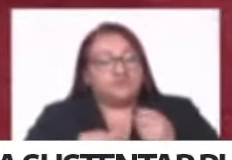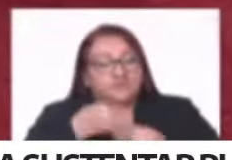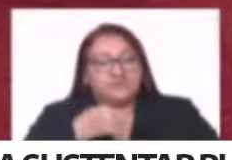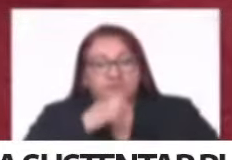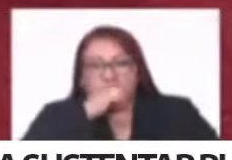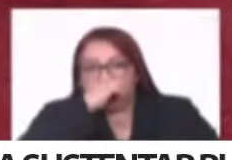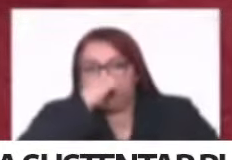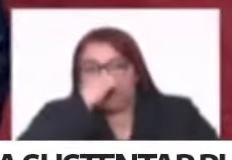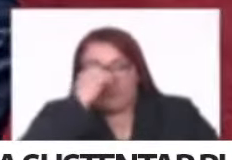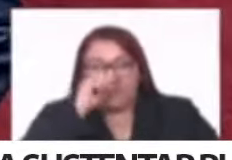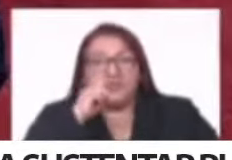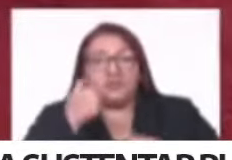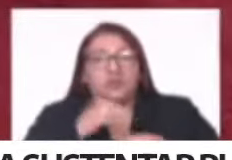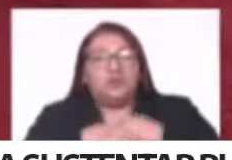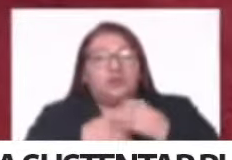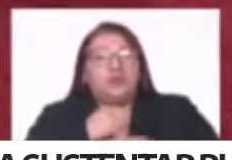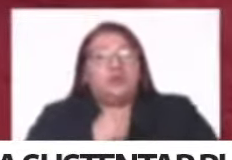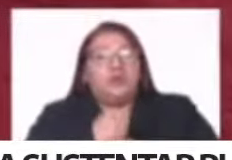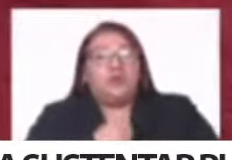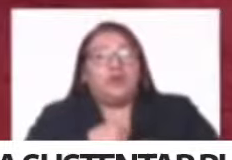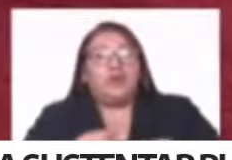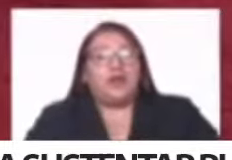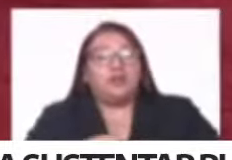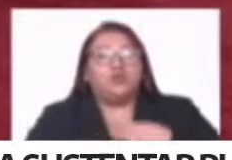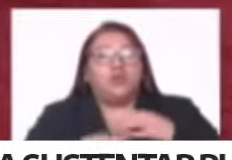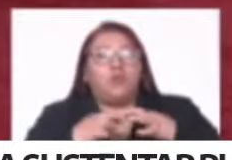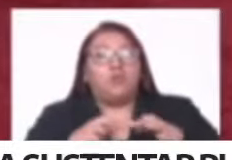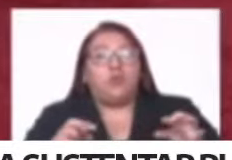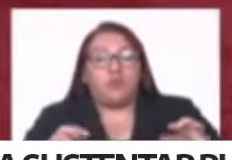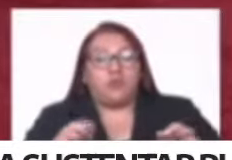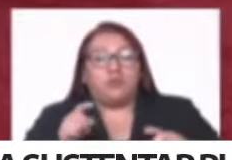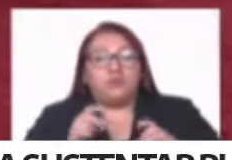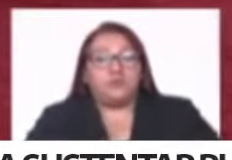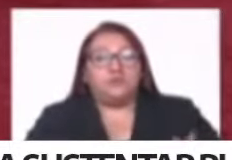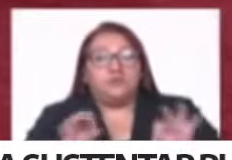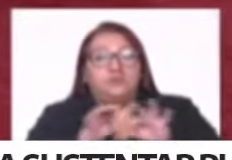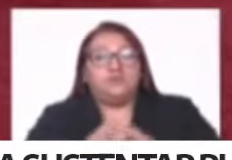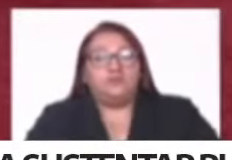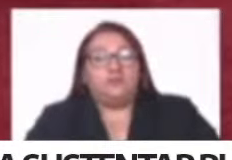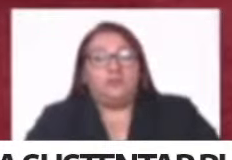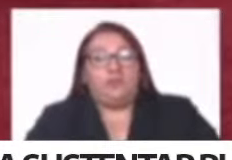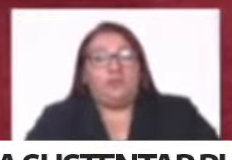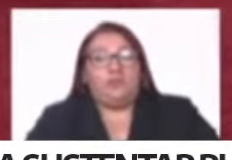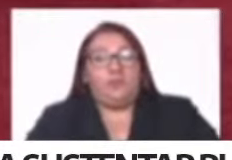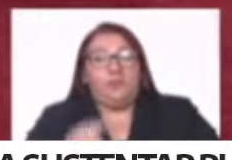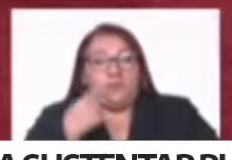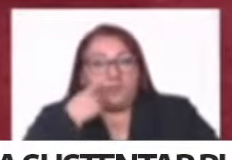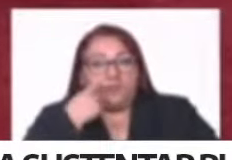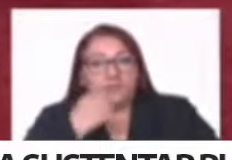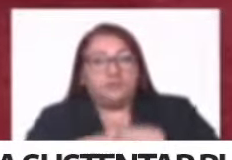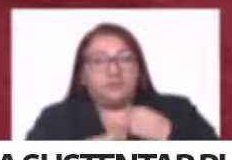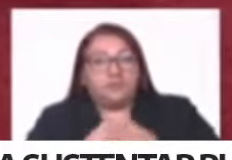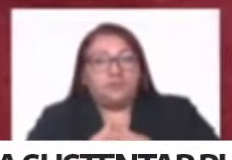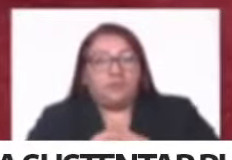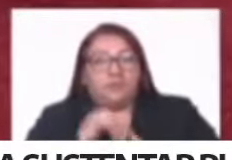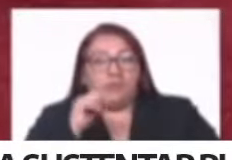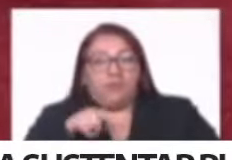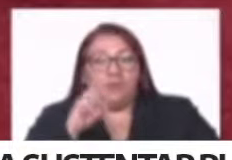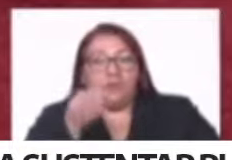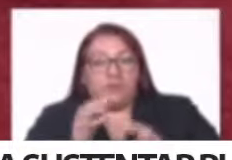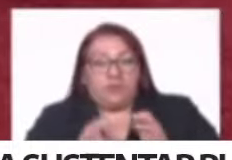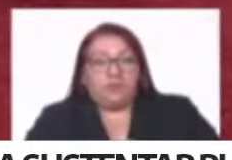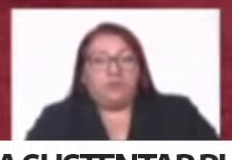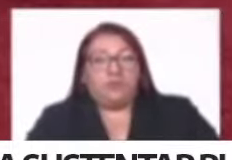absolutamente imprescindible para la ejecución del gasto público. Es importante que se conozca, lo reitero, que este